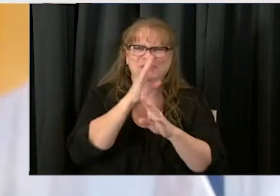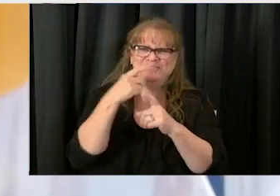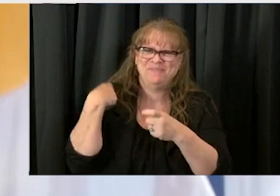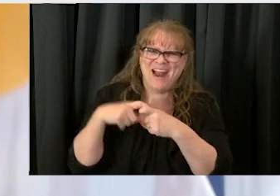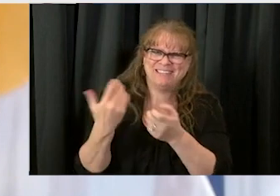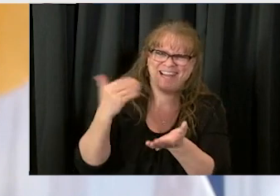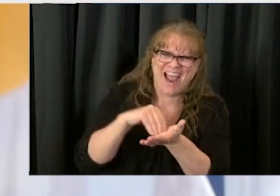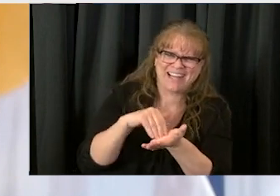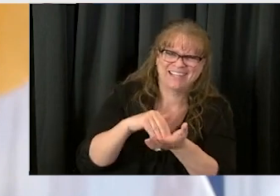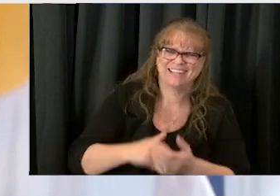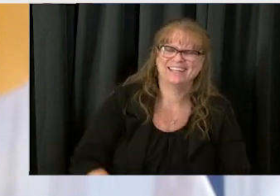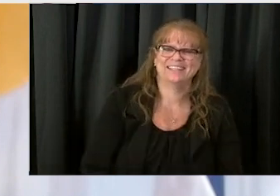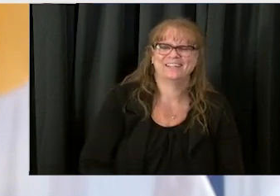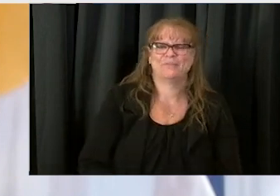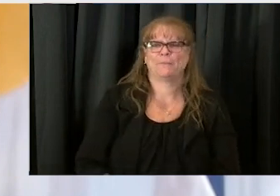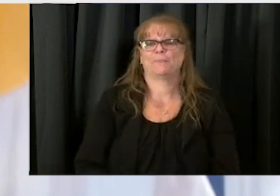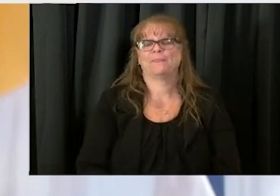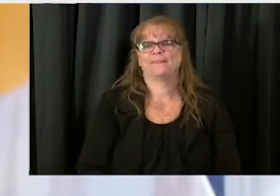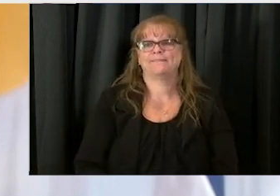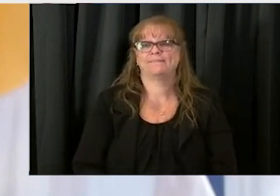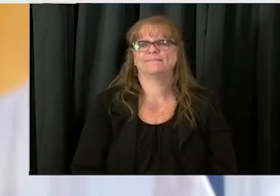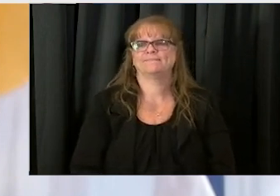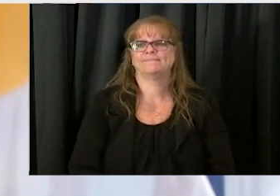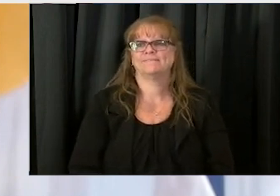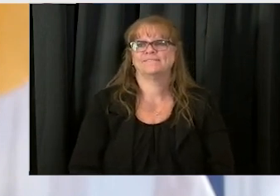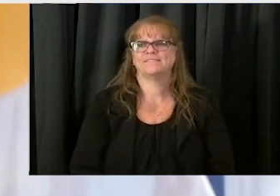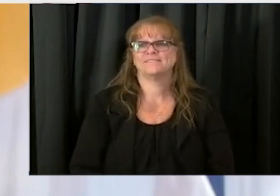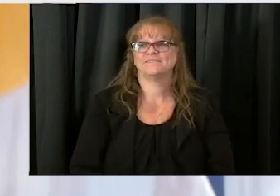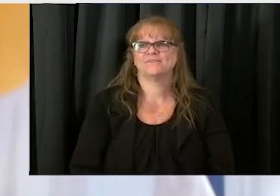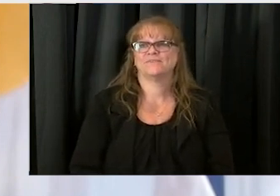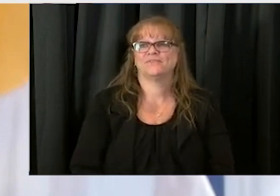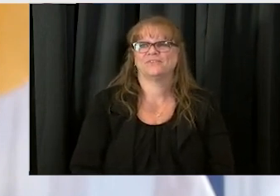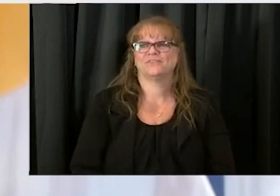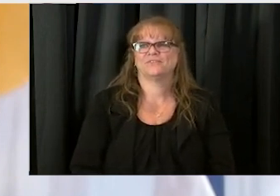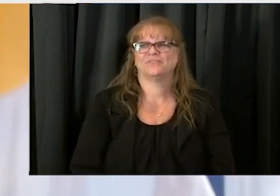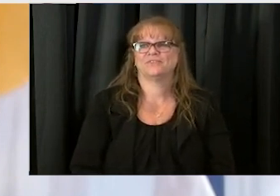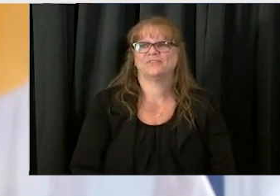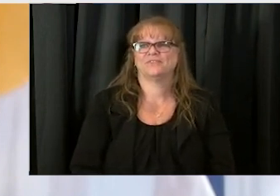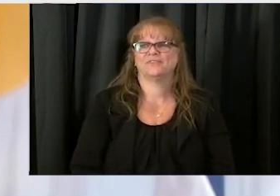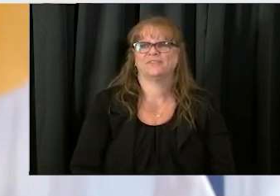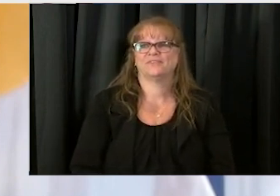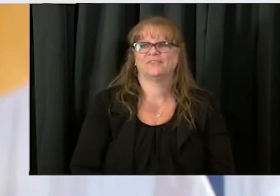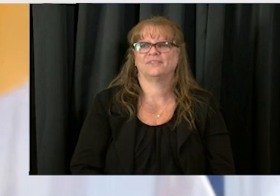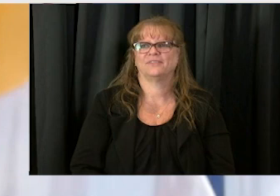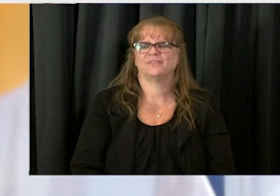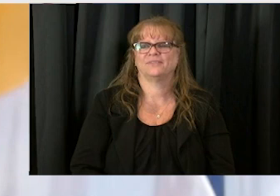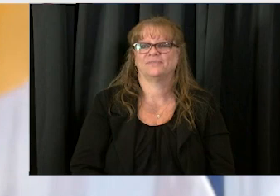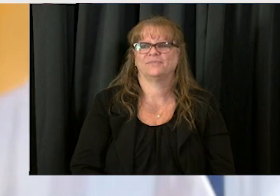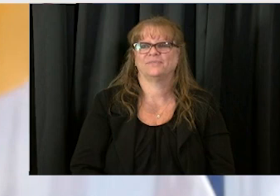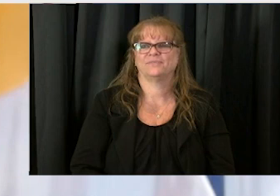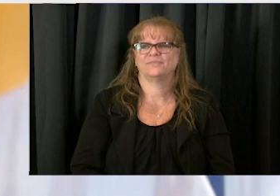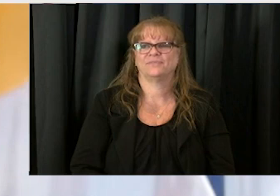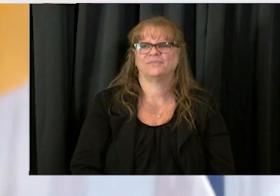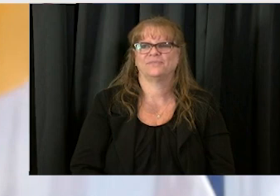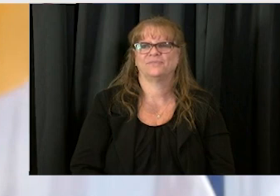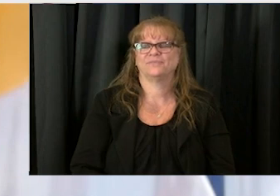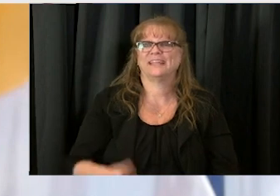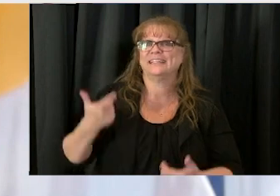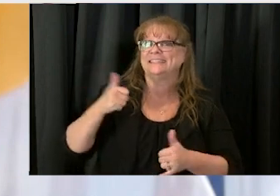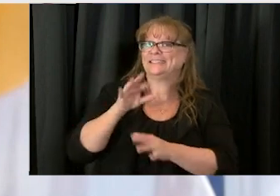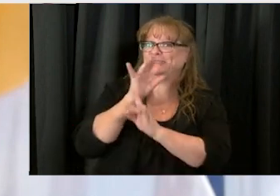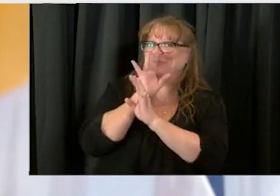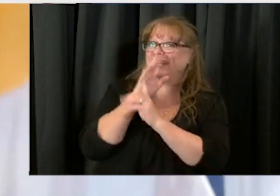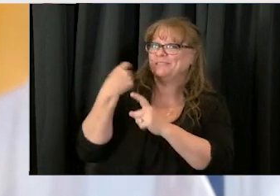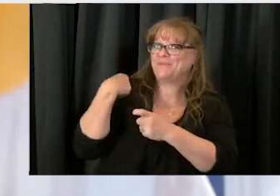dónde se podrán administrar la vacuna y también qué documentos o qué les van a pedir al momento de ir a administrarse esta